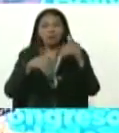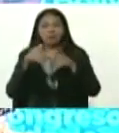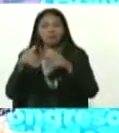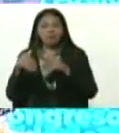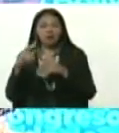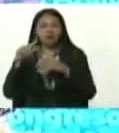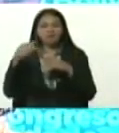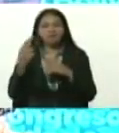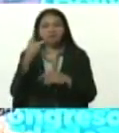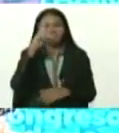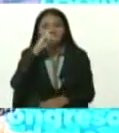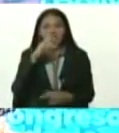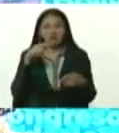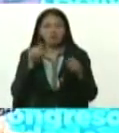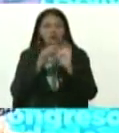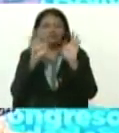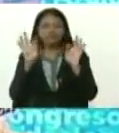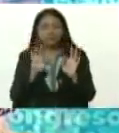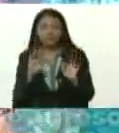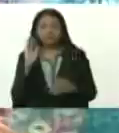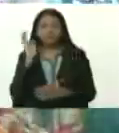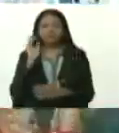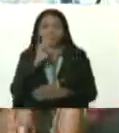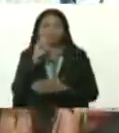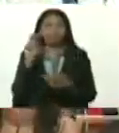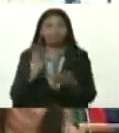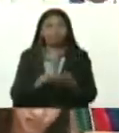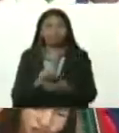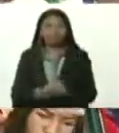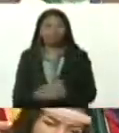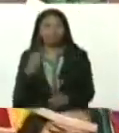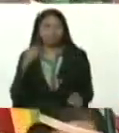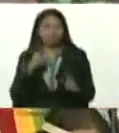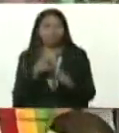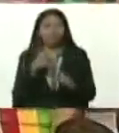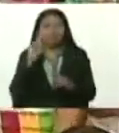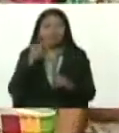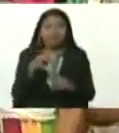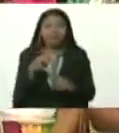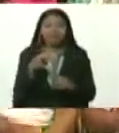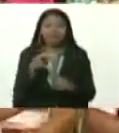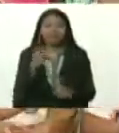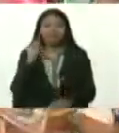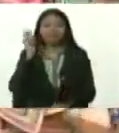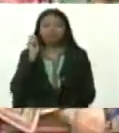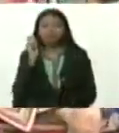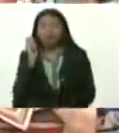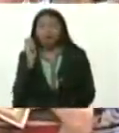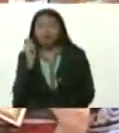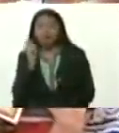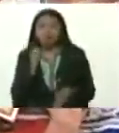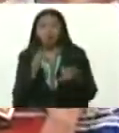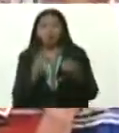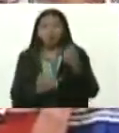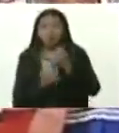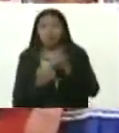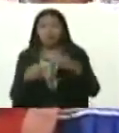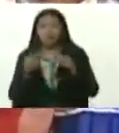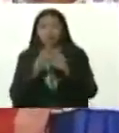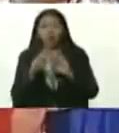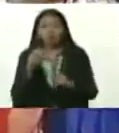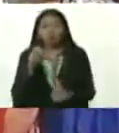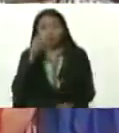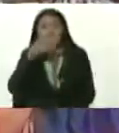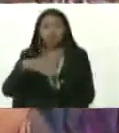del próximo año a la Asamblea Nacional y llevar diputados de las bases populares